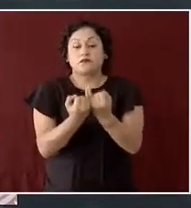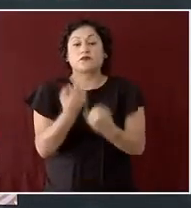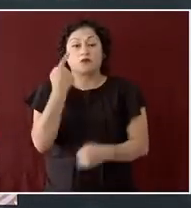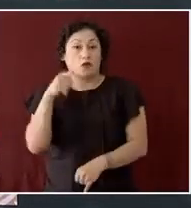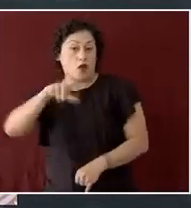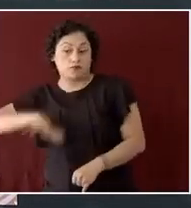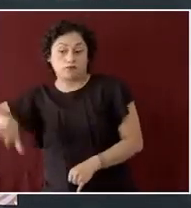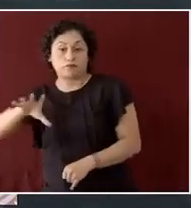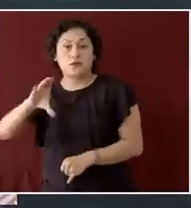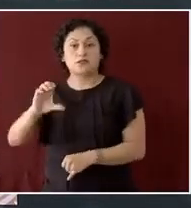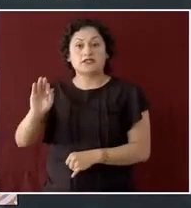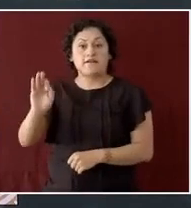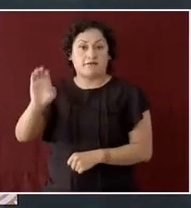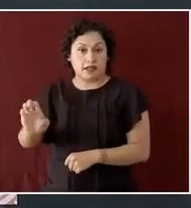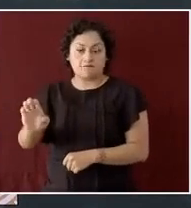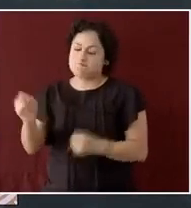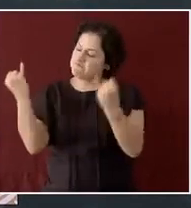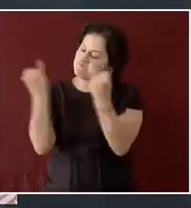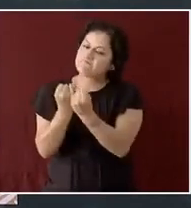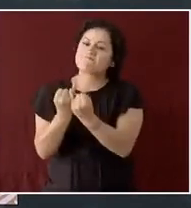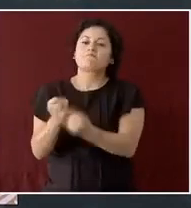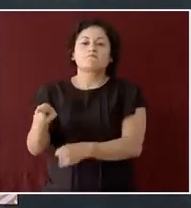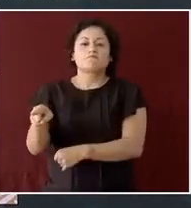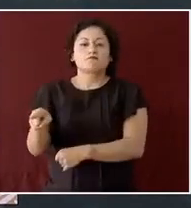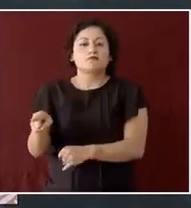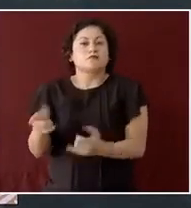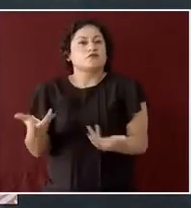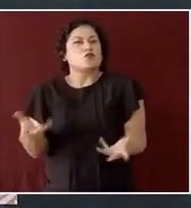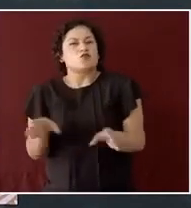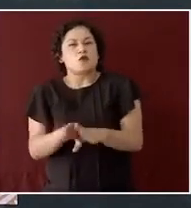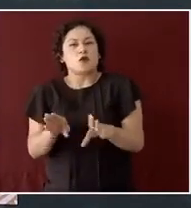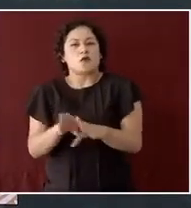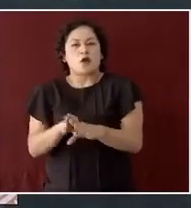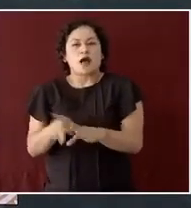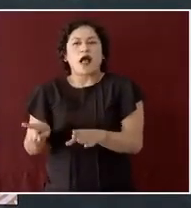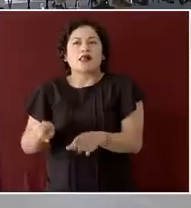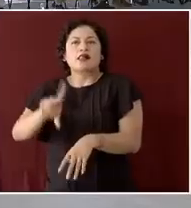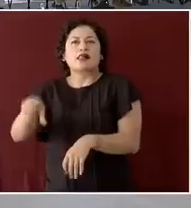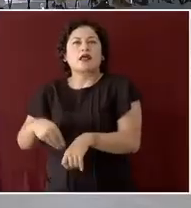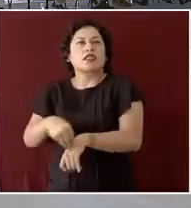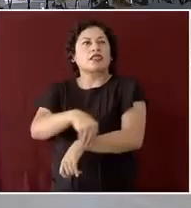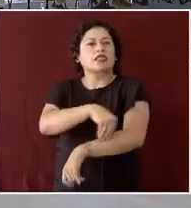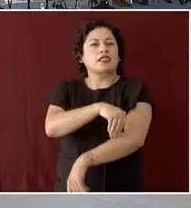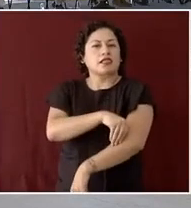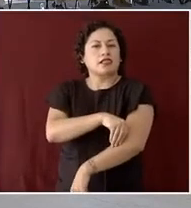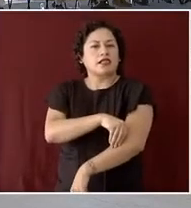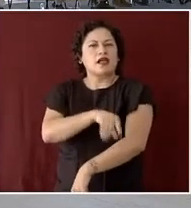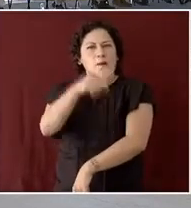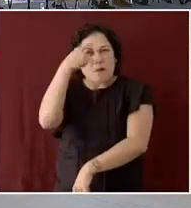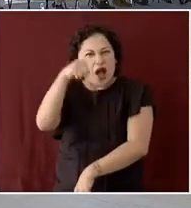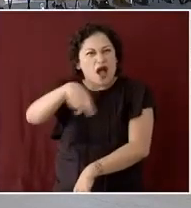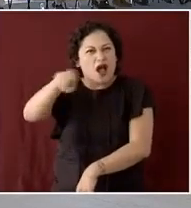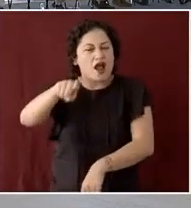Comisión Federal de Electricidad. No le demos ningún pretexto a los conservadores,